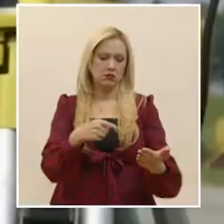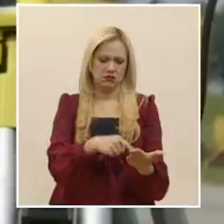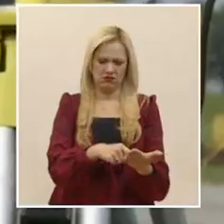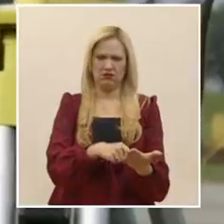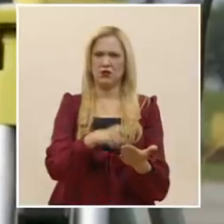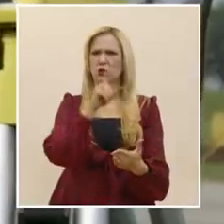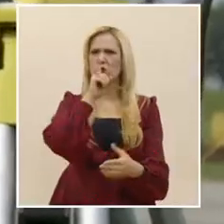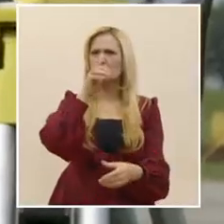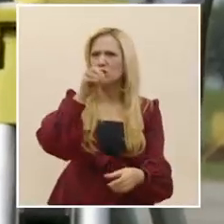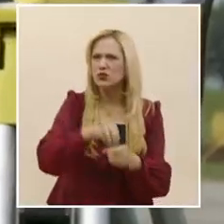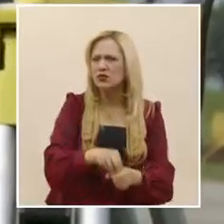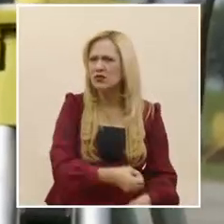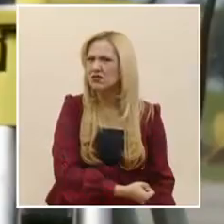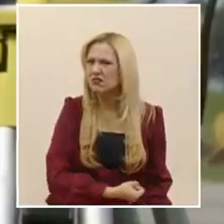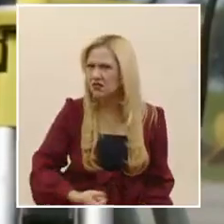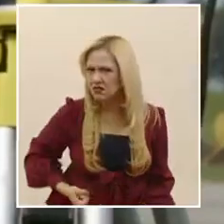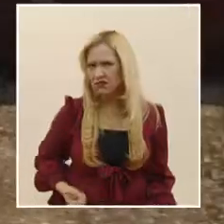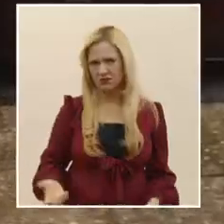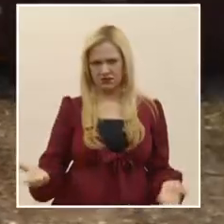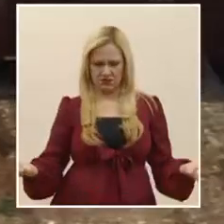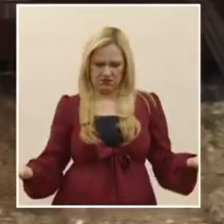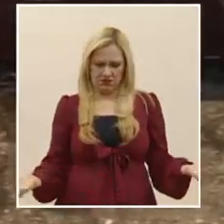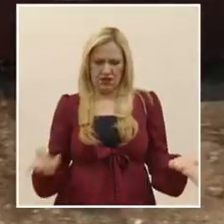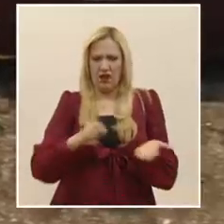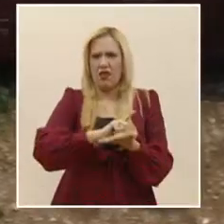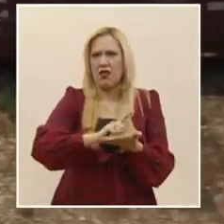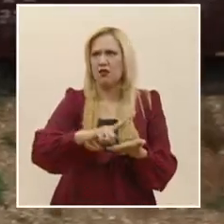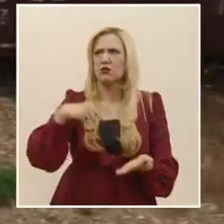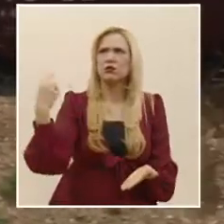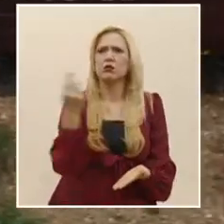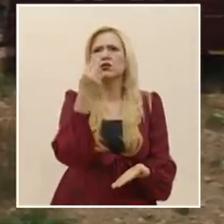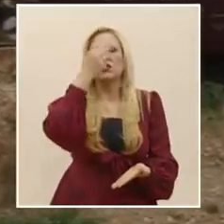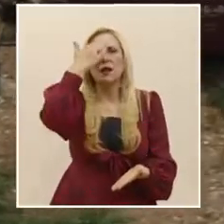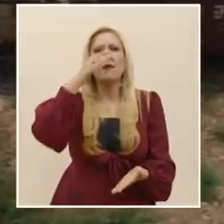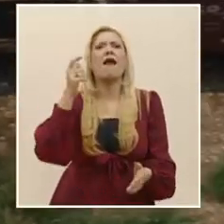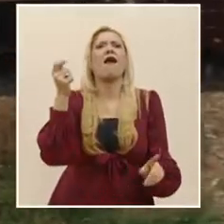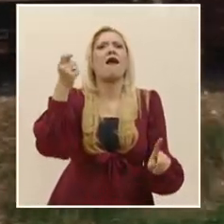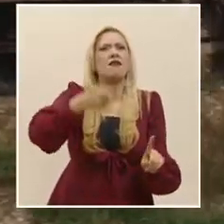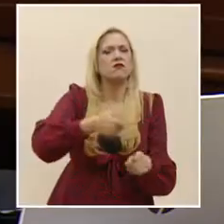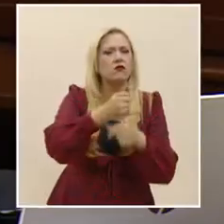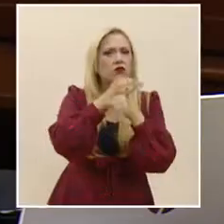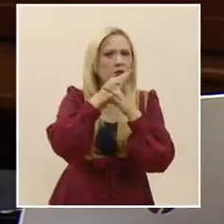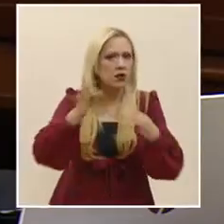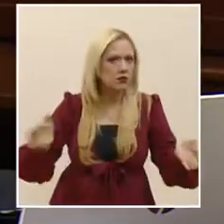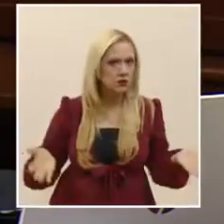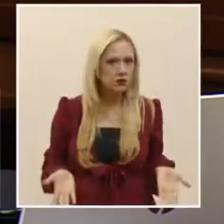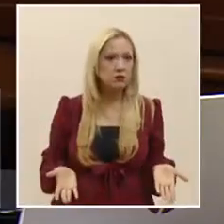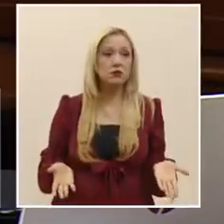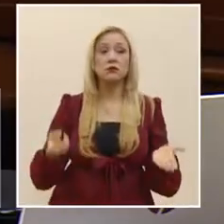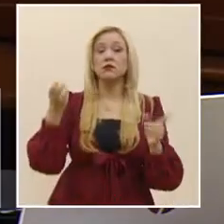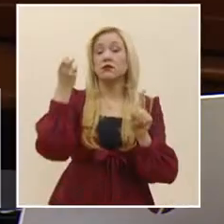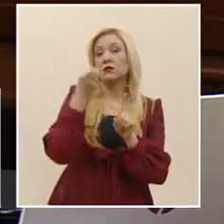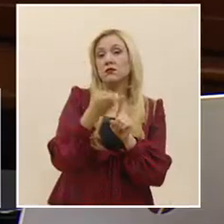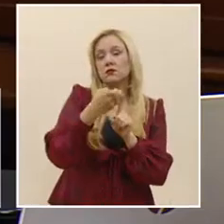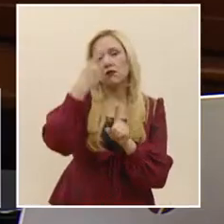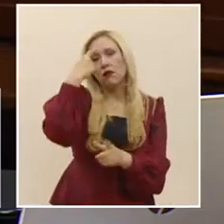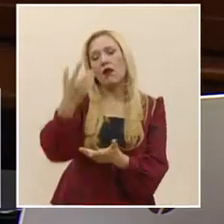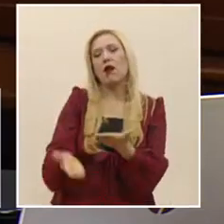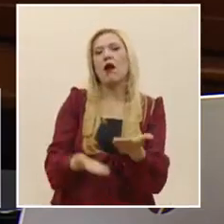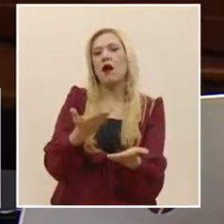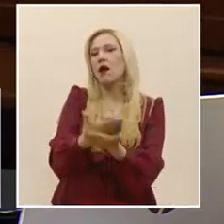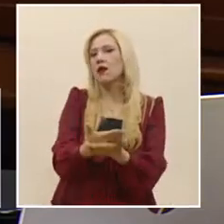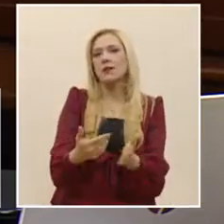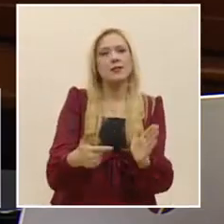obras, circunstancia que restringía el ejercicio del derecho de acceso a la información. El proyecto propone que